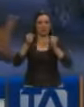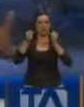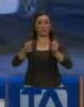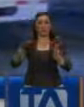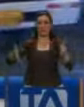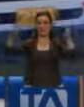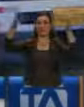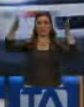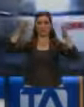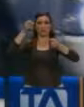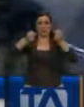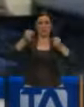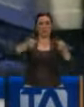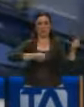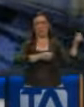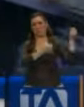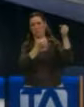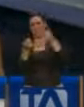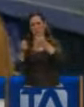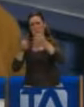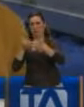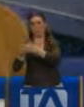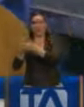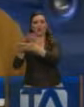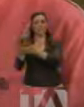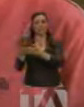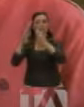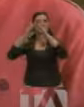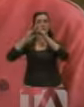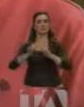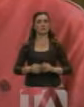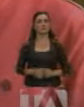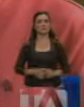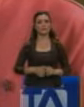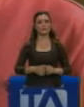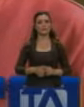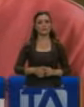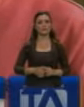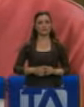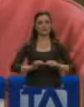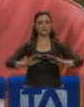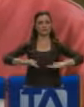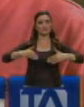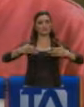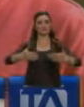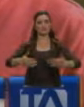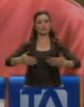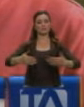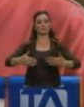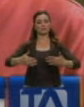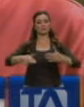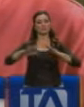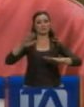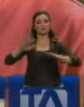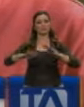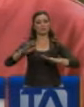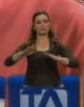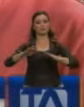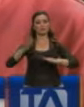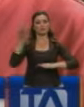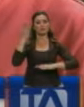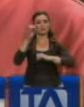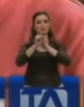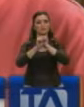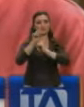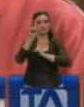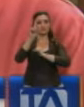arriba. Encima de las casas se van los vehículos, señor. Como usted verá, el rompevelocidades tiene más o menos un año de ser